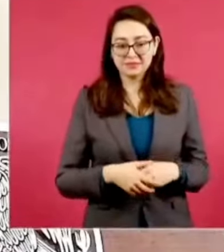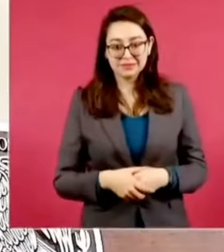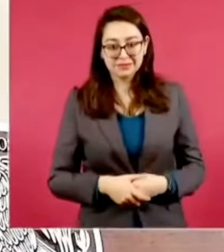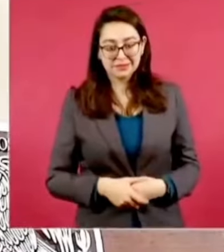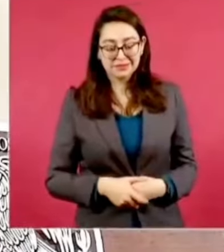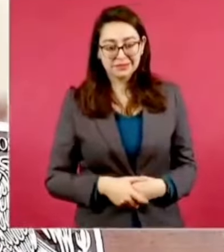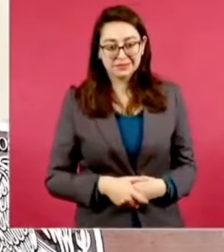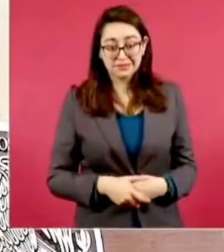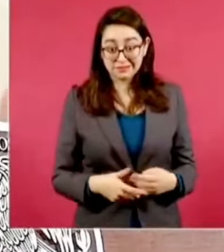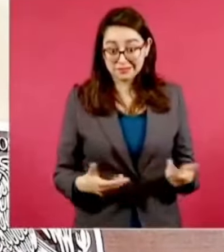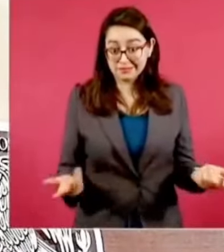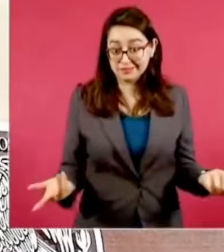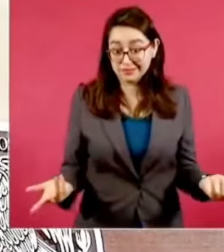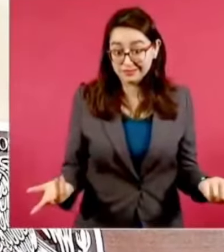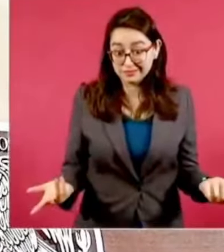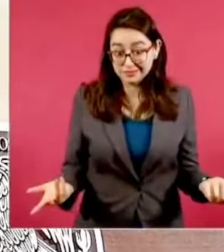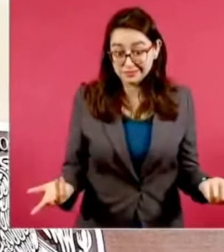Ya